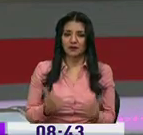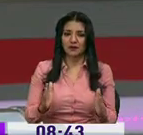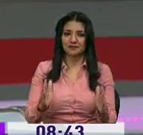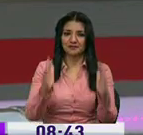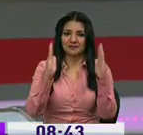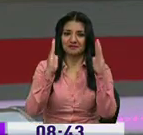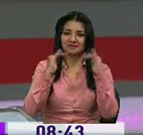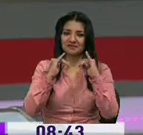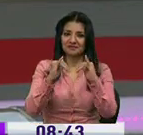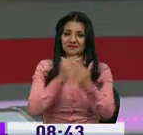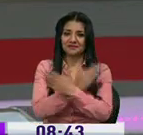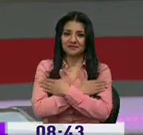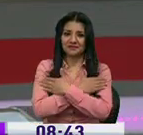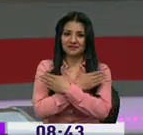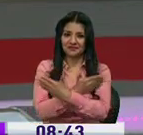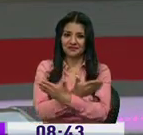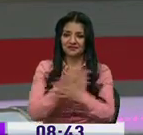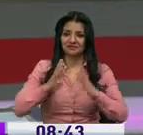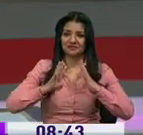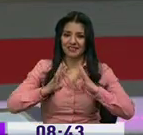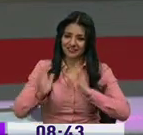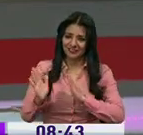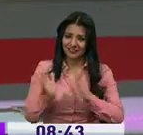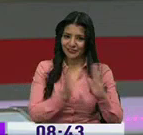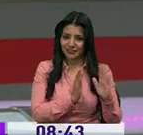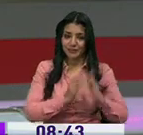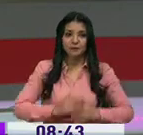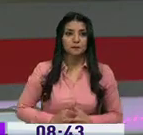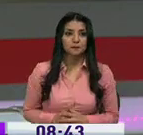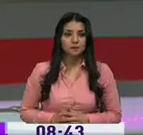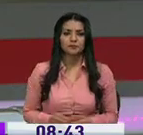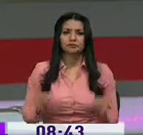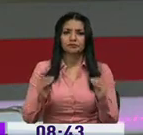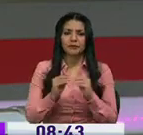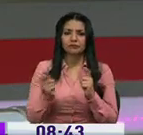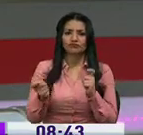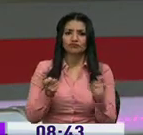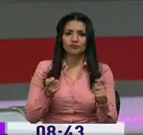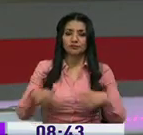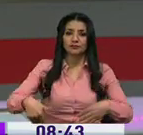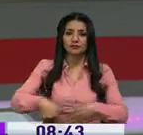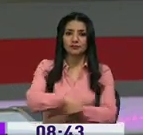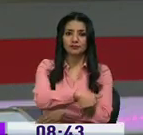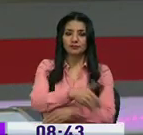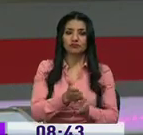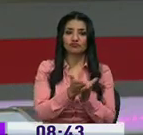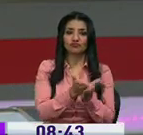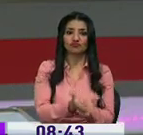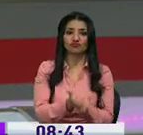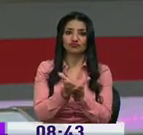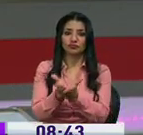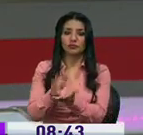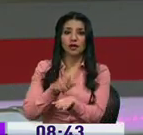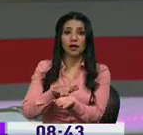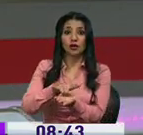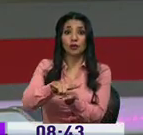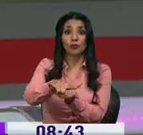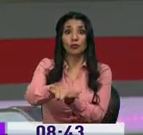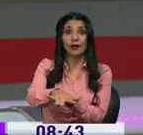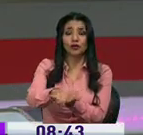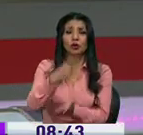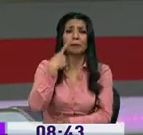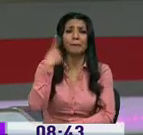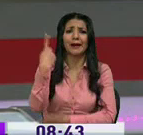y pues felicidades a los que están de vacaciones. Se redoblan los controles en la frontera, puertos y aeropuertos, a fin de que la